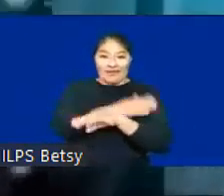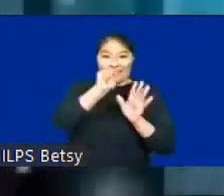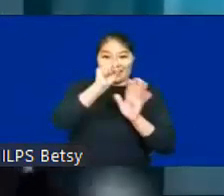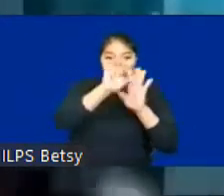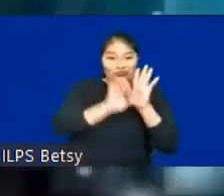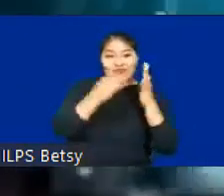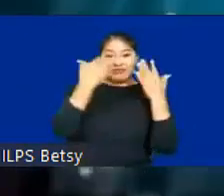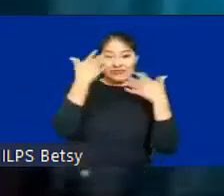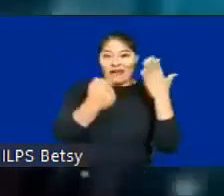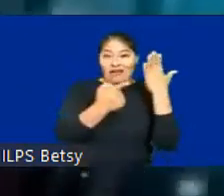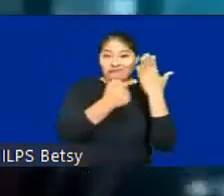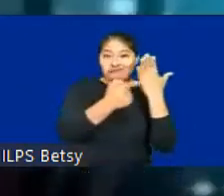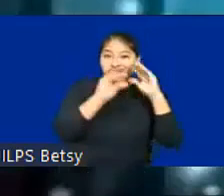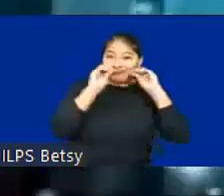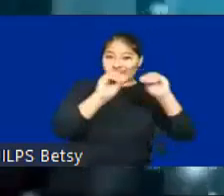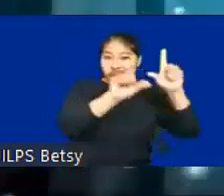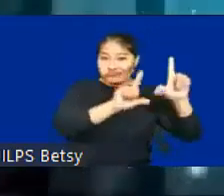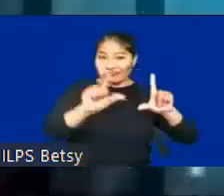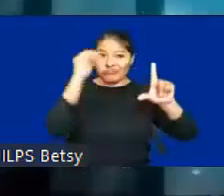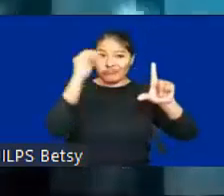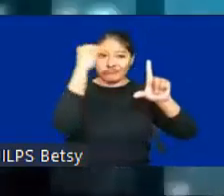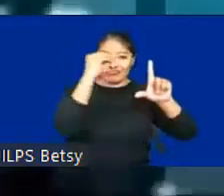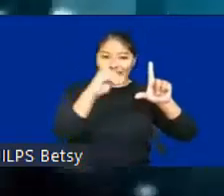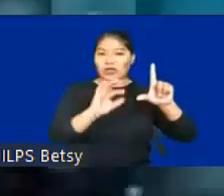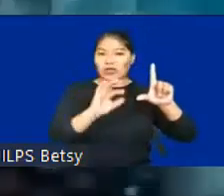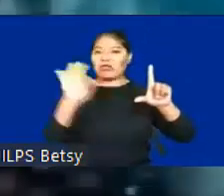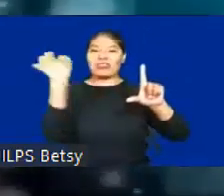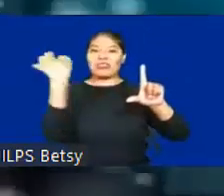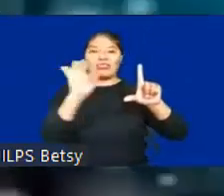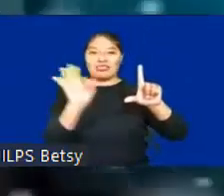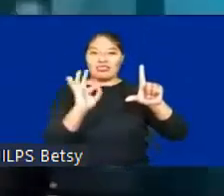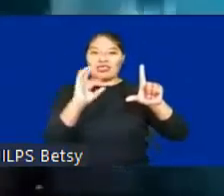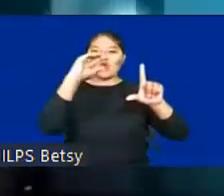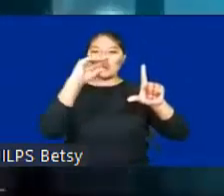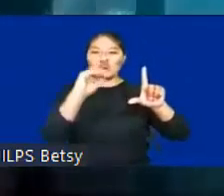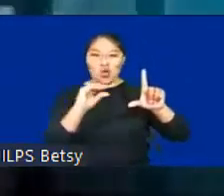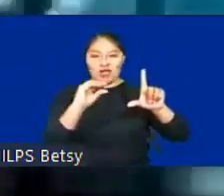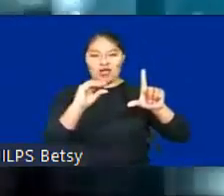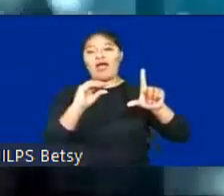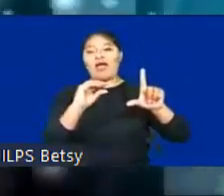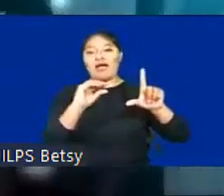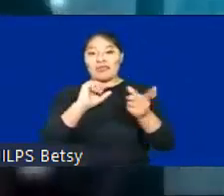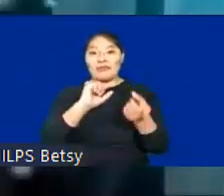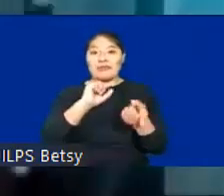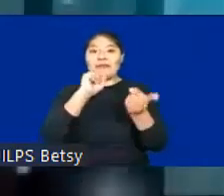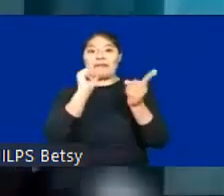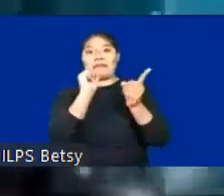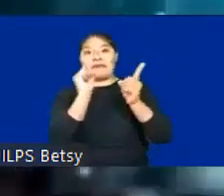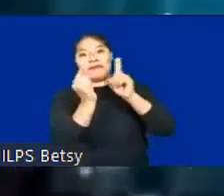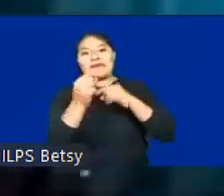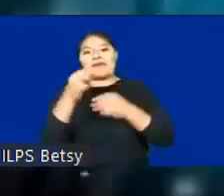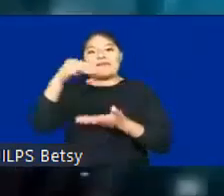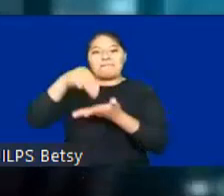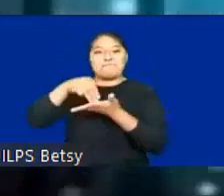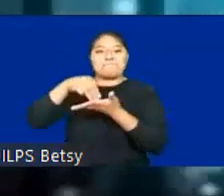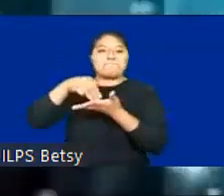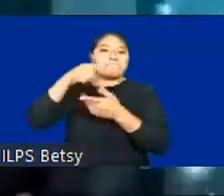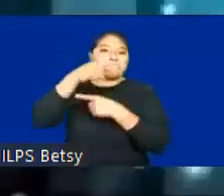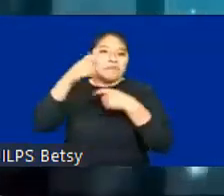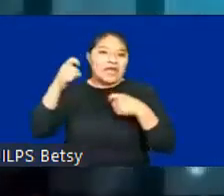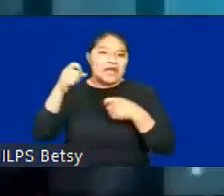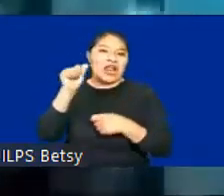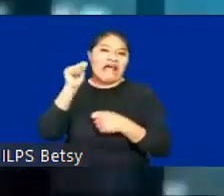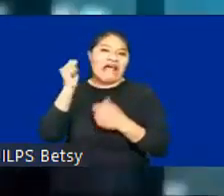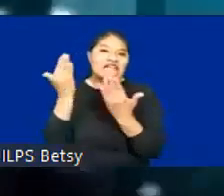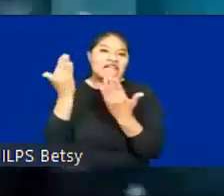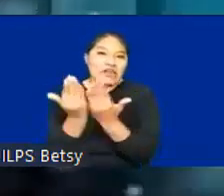con toda la oferta de servicios en formato digital, ¿no? Luego, como ven, los meses de marzo y abril son meses donde estuvo